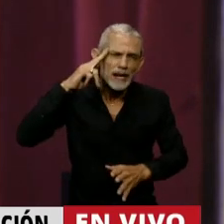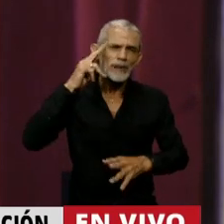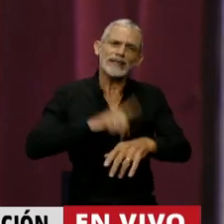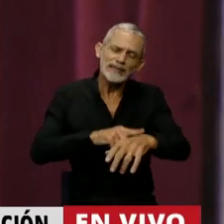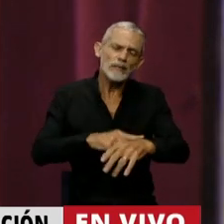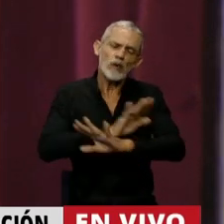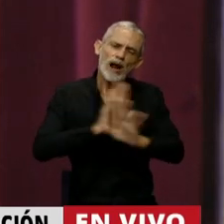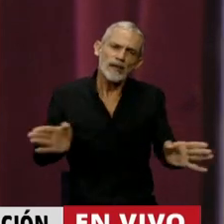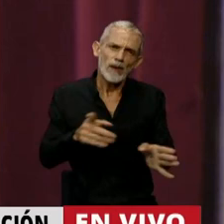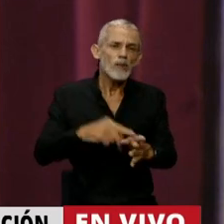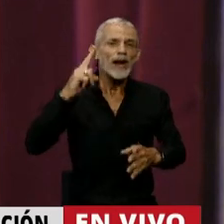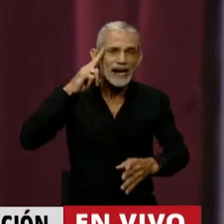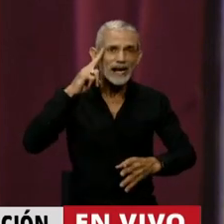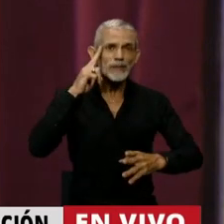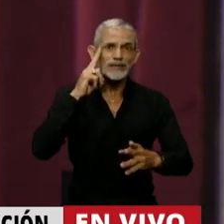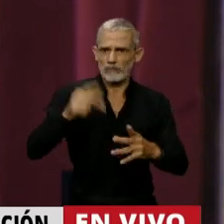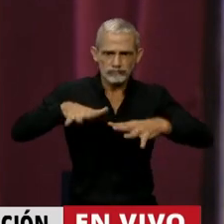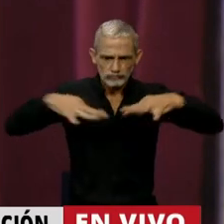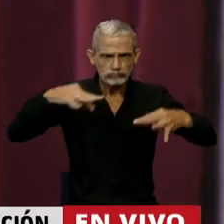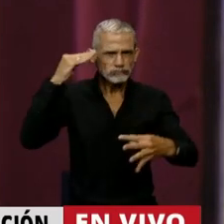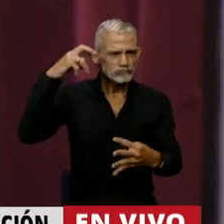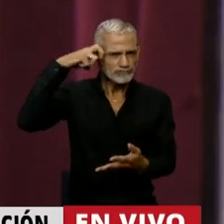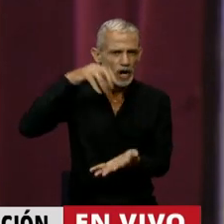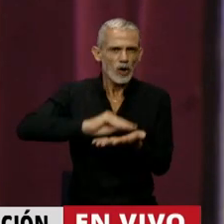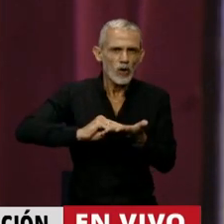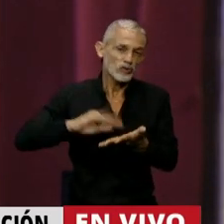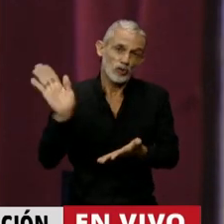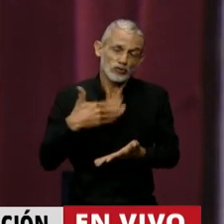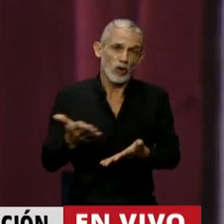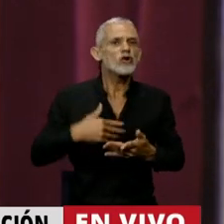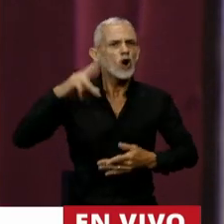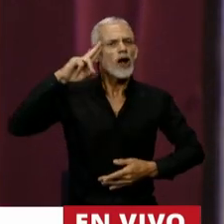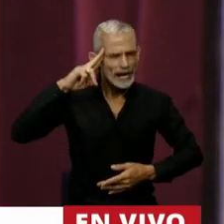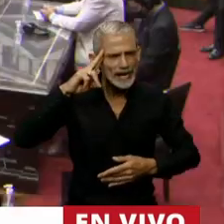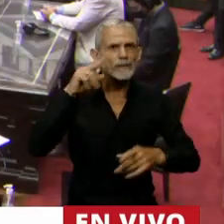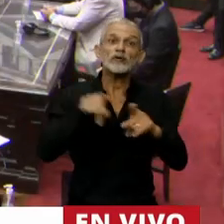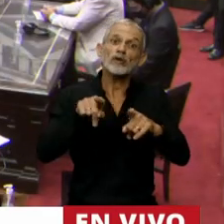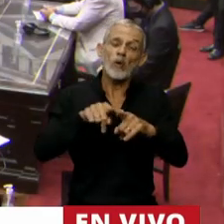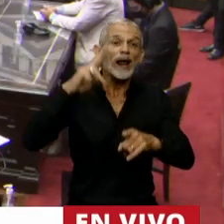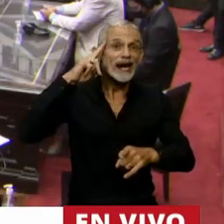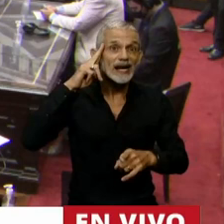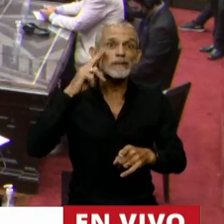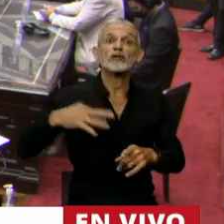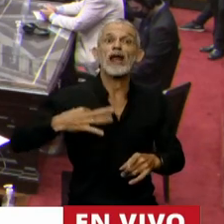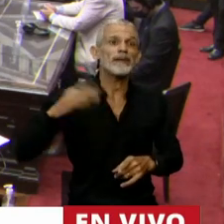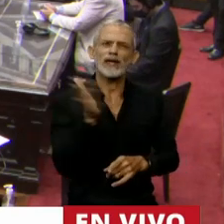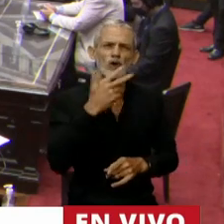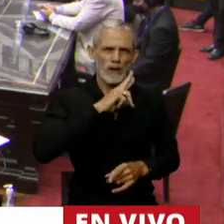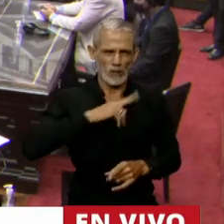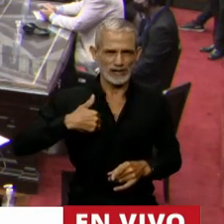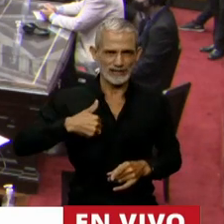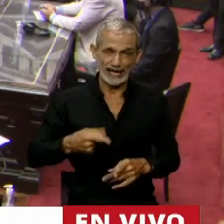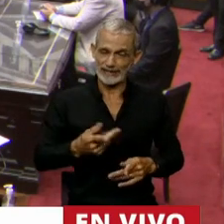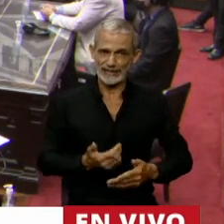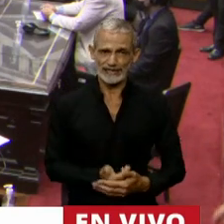el tiempo, porque es respetar al cuerpo, al resto de los diputados. Yo respeto como respeto la vida de todas las mujeres